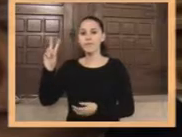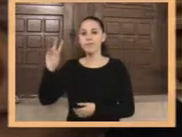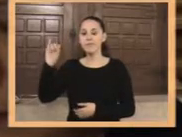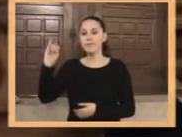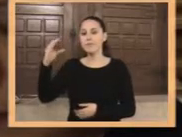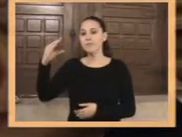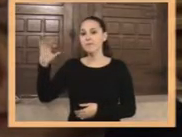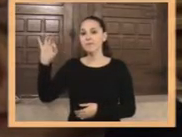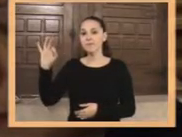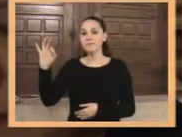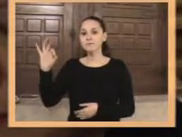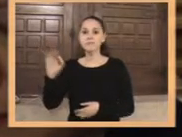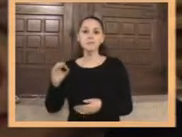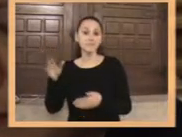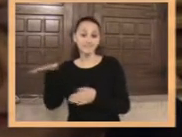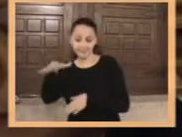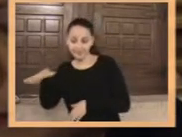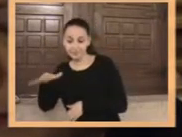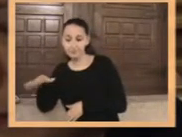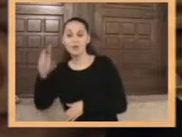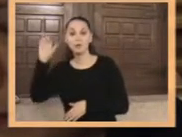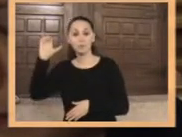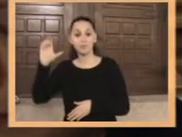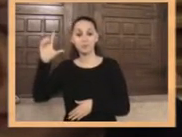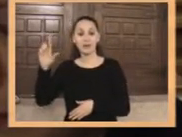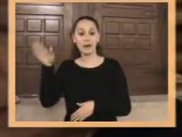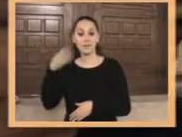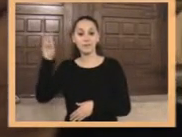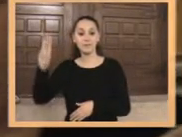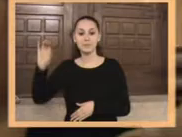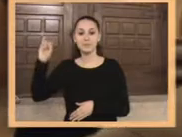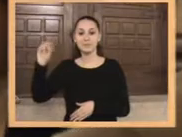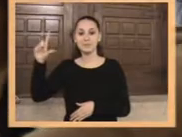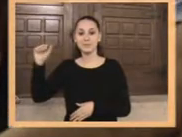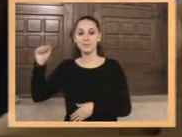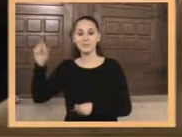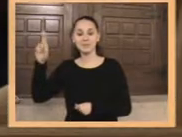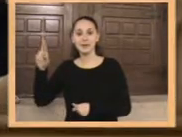dando ese servicio tan necesario en el barrio como es la guardería? Muchísimas gracias.